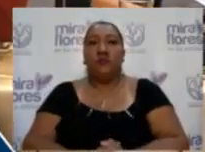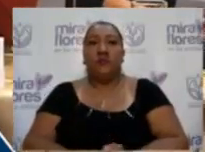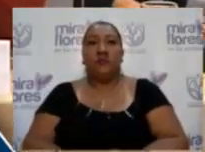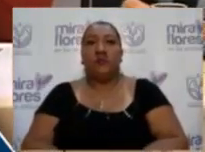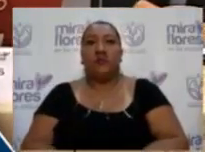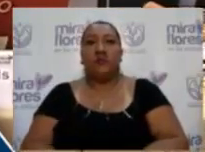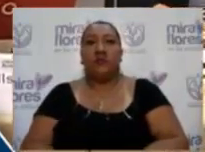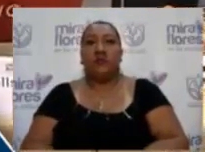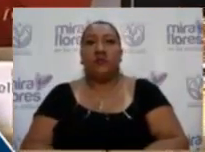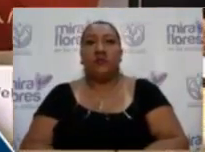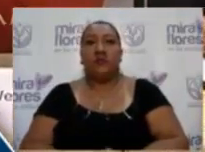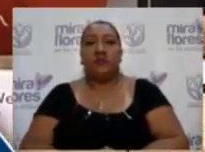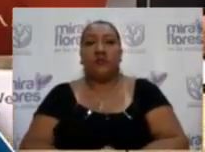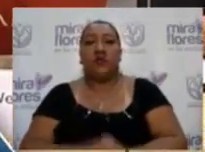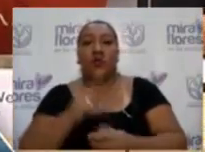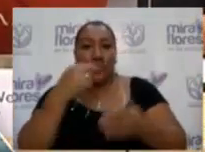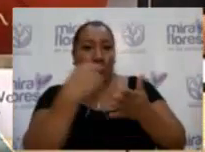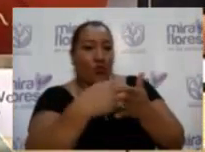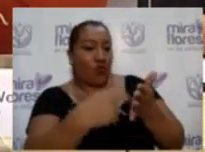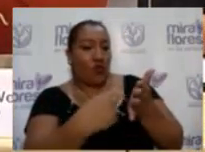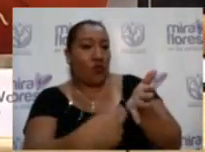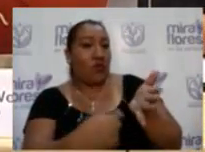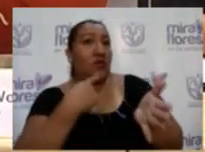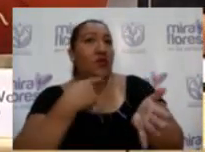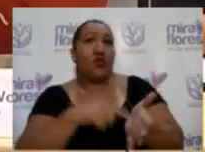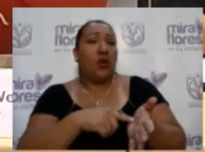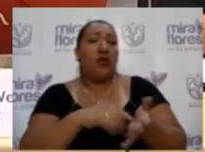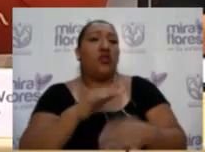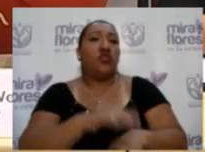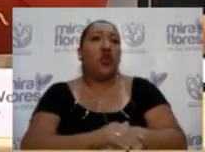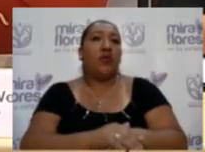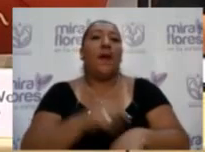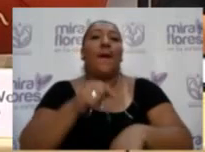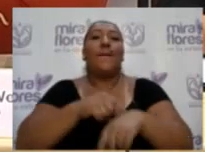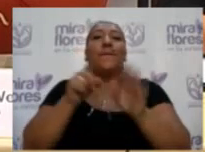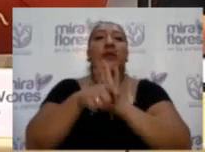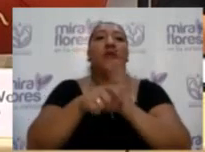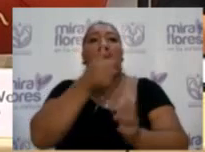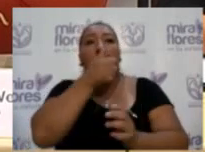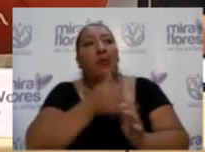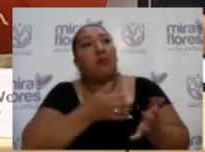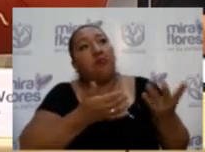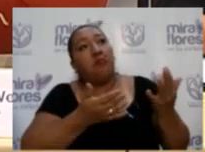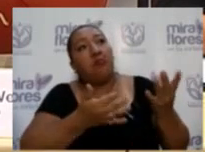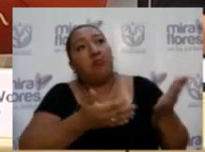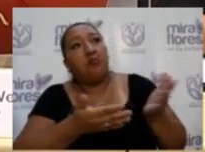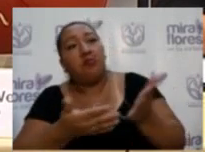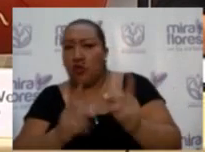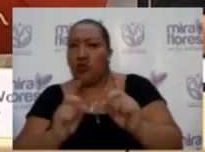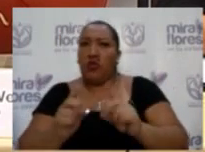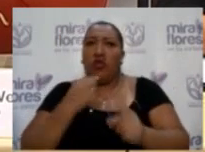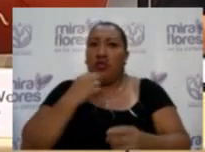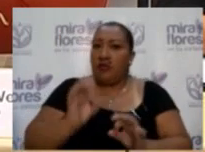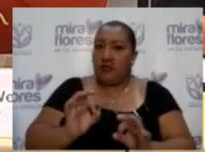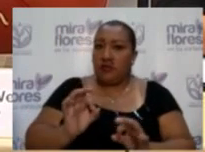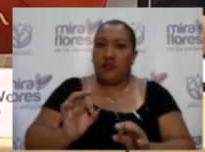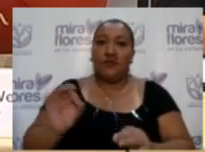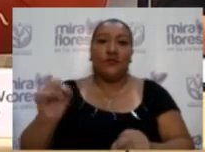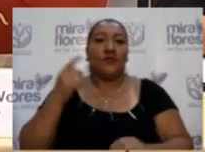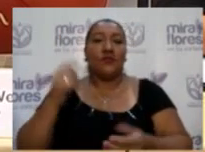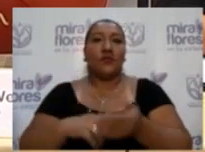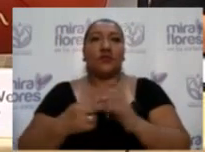hay una norma que no habla de 10 minutos de tolerancia, sino habla de que puede haber una sesión